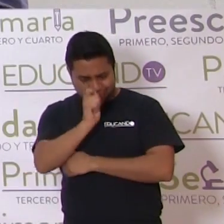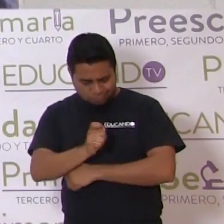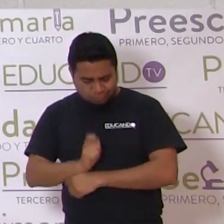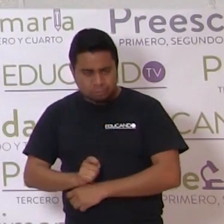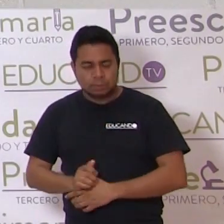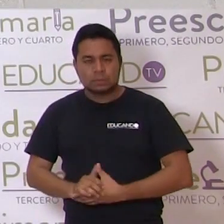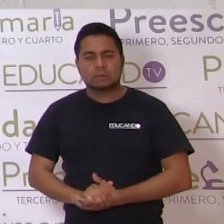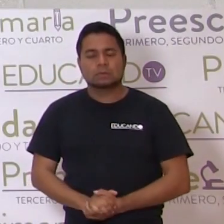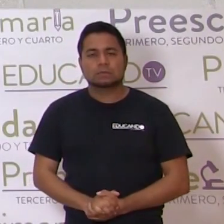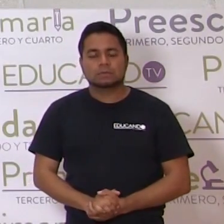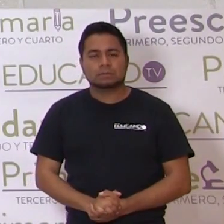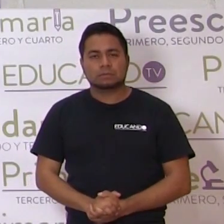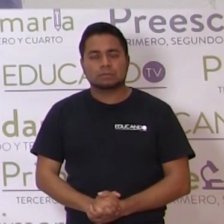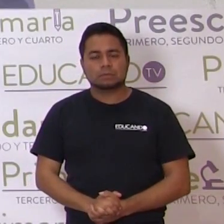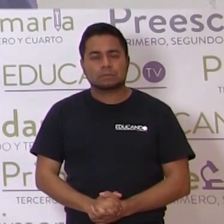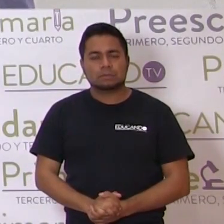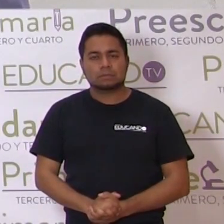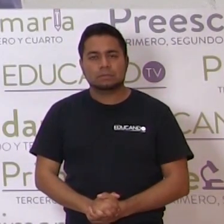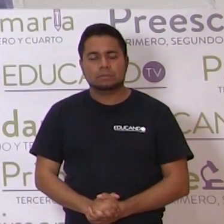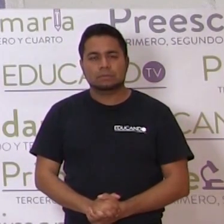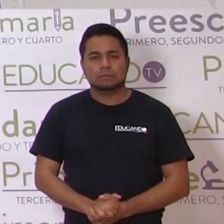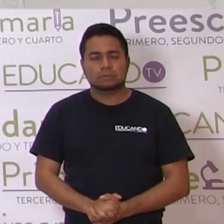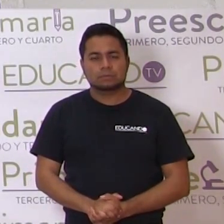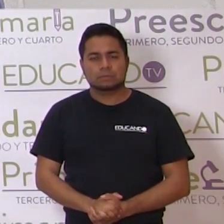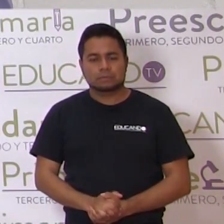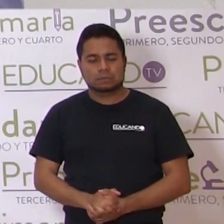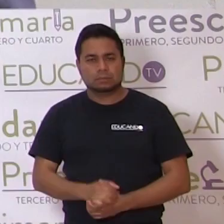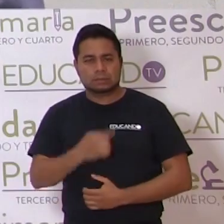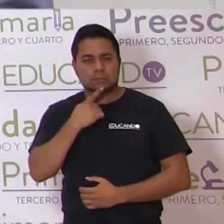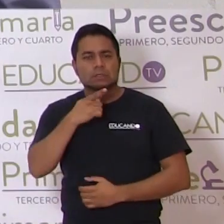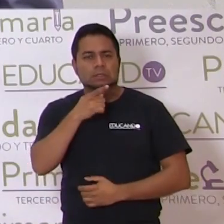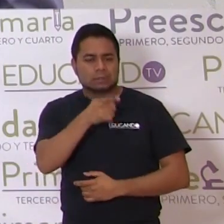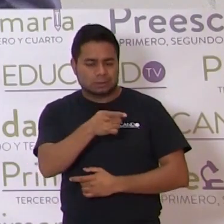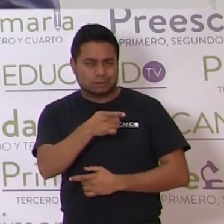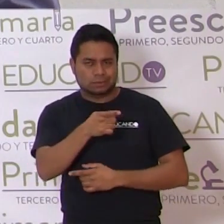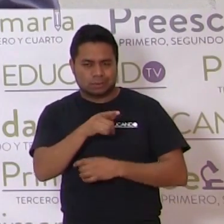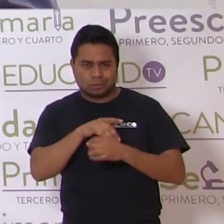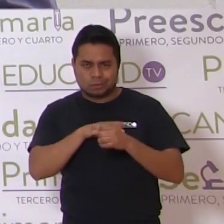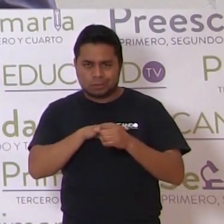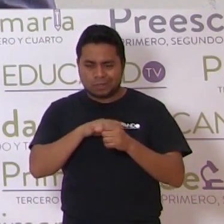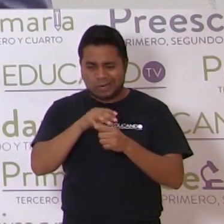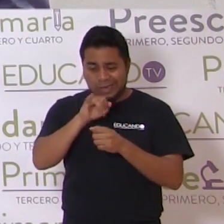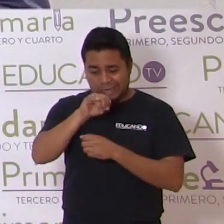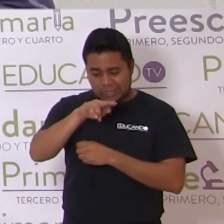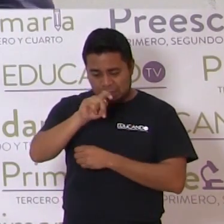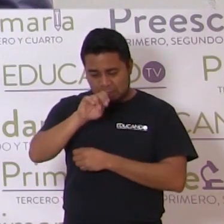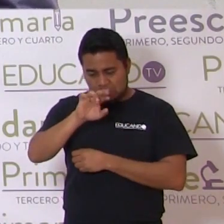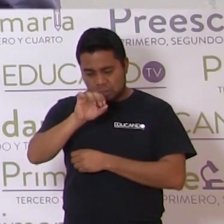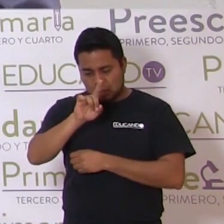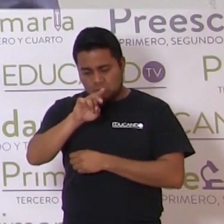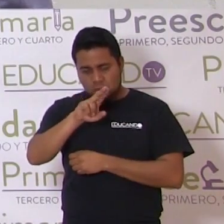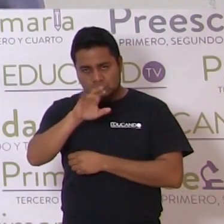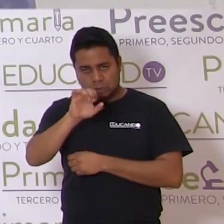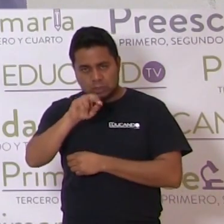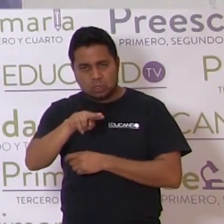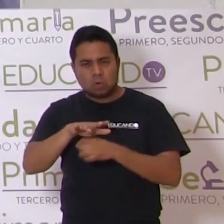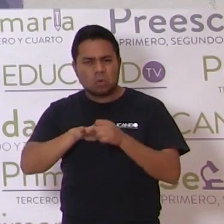científico. Bien, aquí dice, ¿qué información se presenta en la introducción? Vamos a